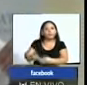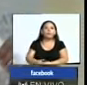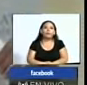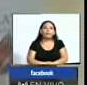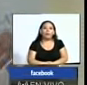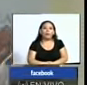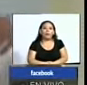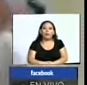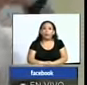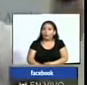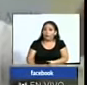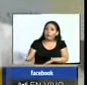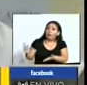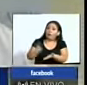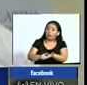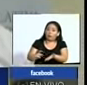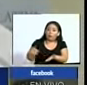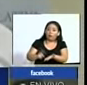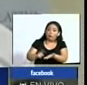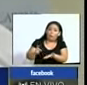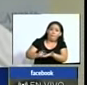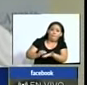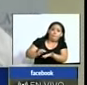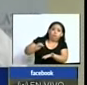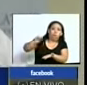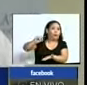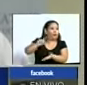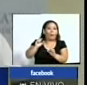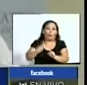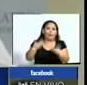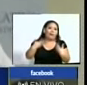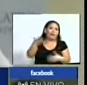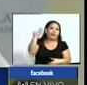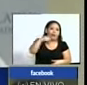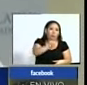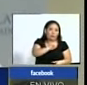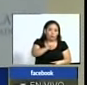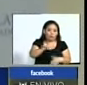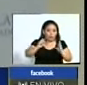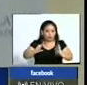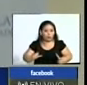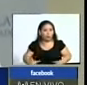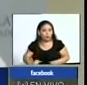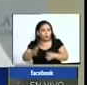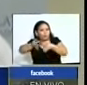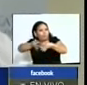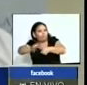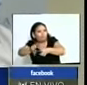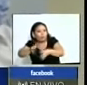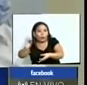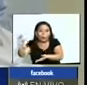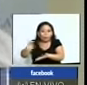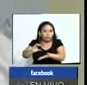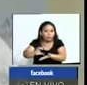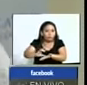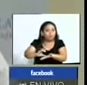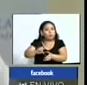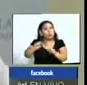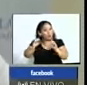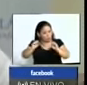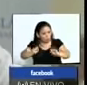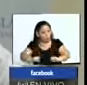el gobierno endeudarse más allá de lo que se ha autorizado, y lo que el gobierno ha hecho es utilizar este mecanismo, porque está